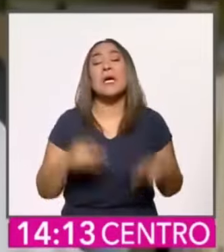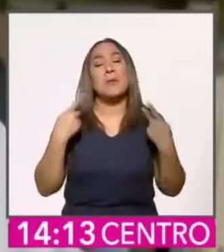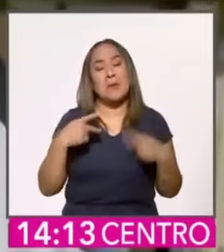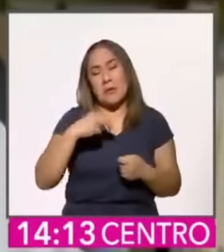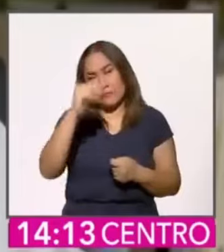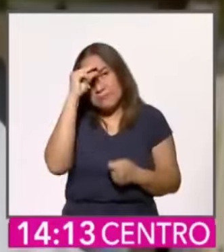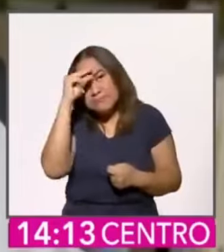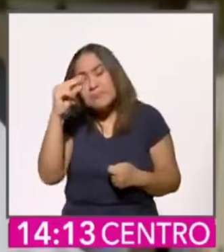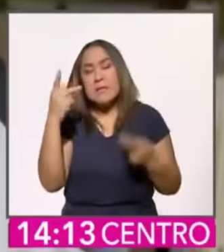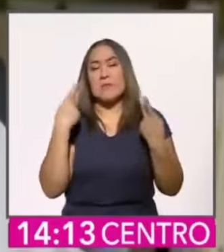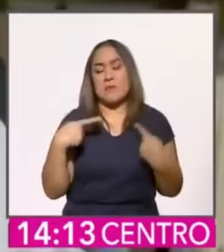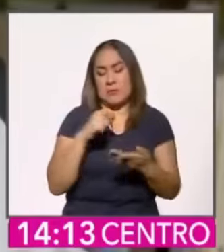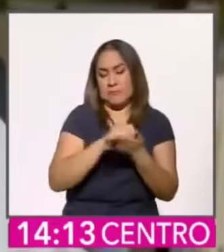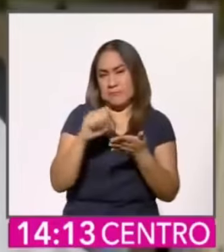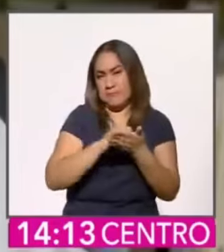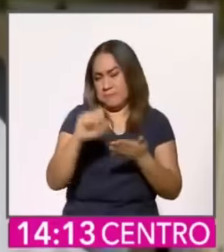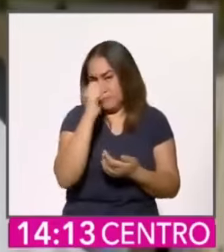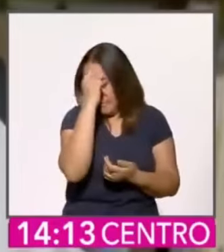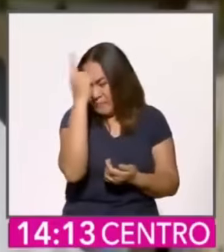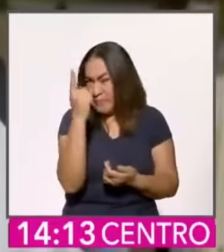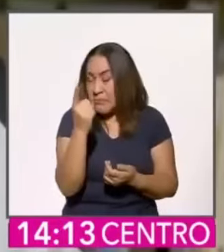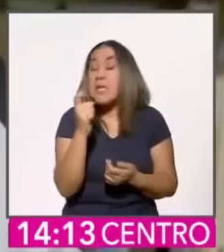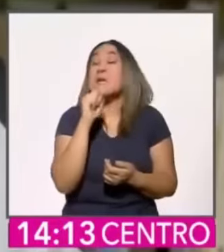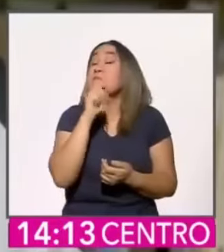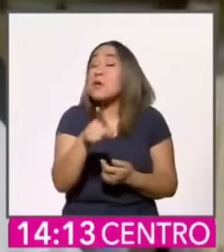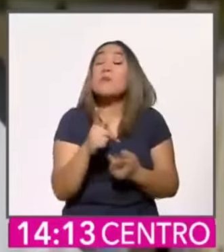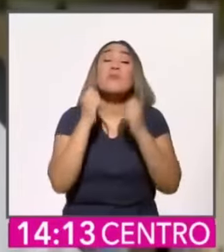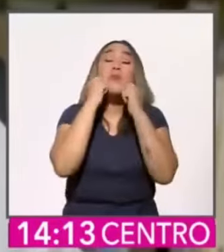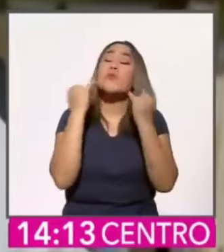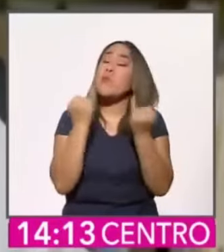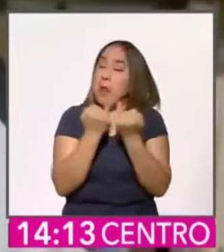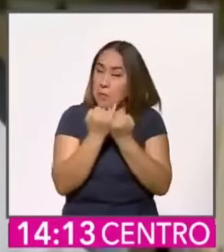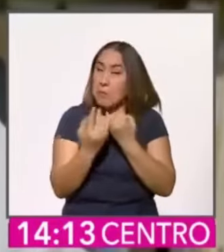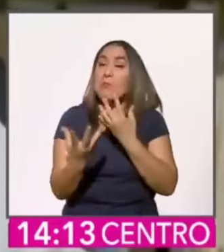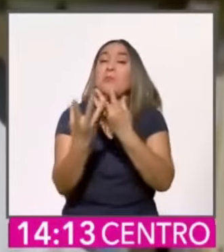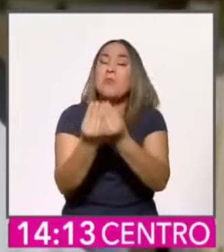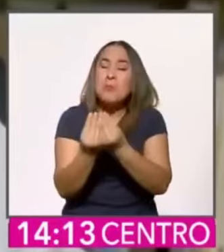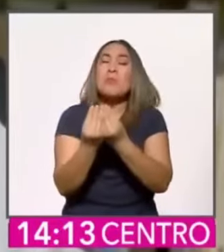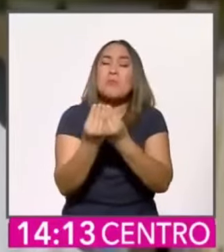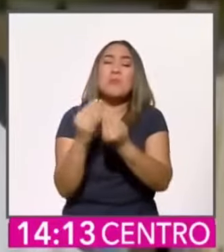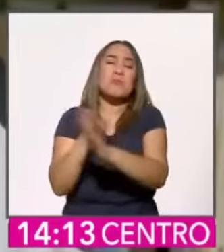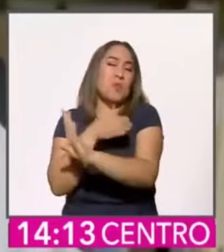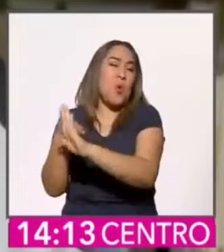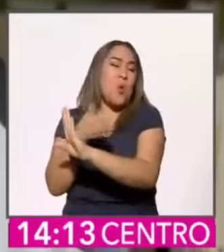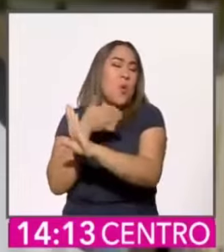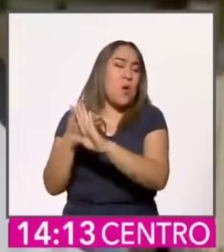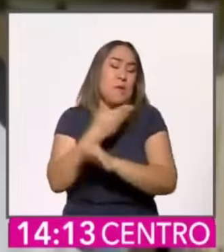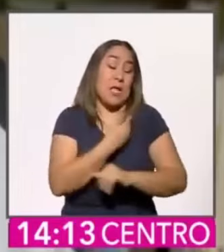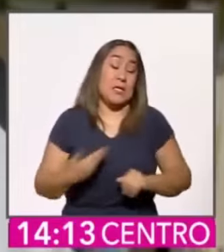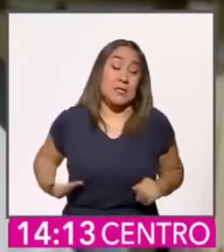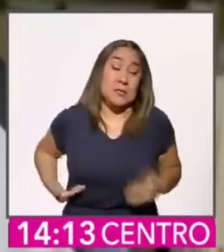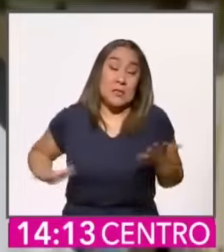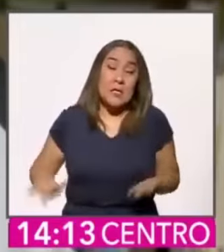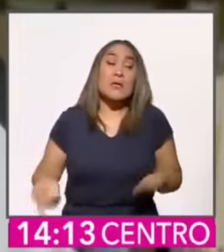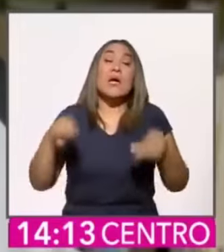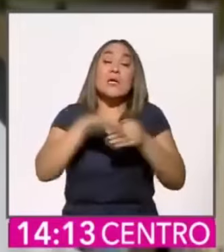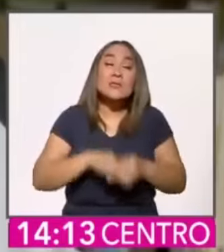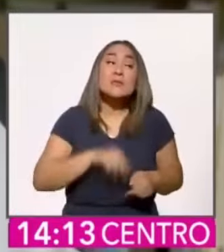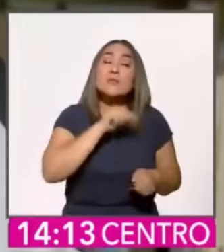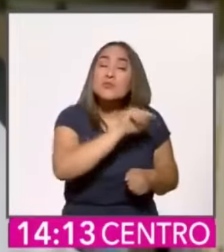Intelectuales y escritores afamados se han sumado sin pudor alguno a la ardiente cruzada. Uno tras